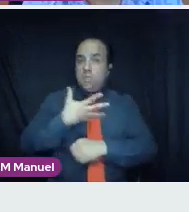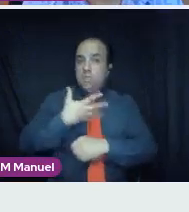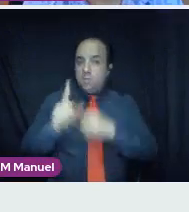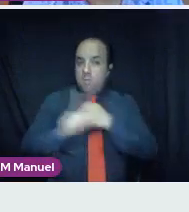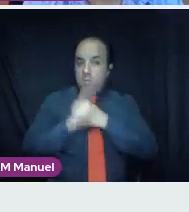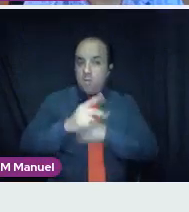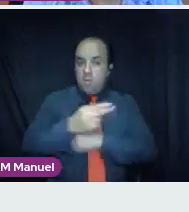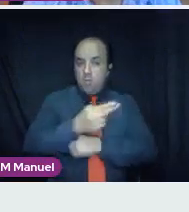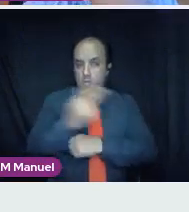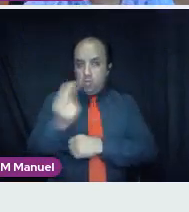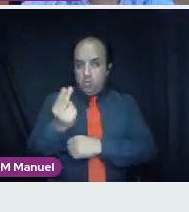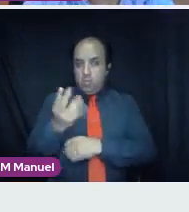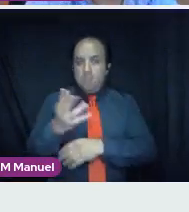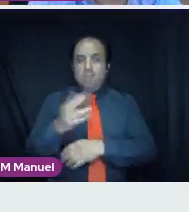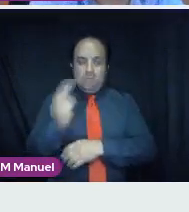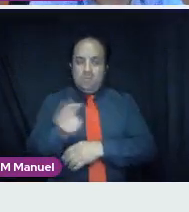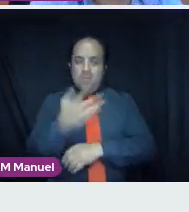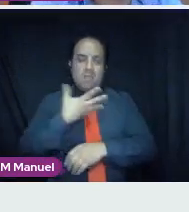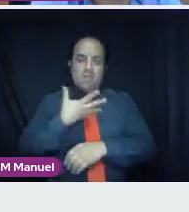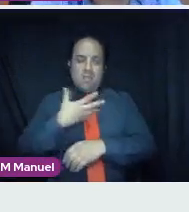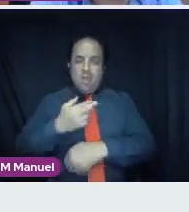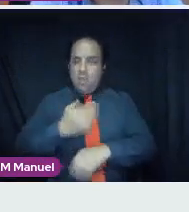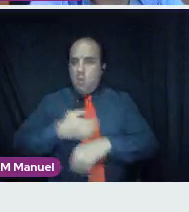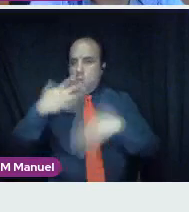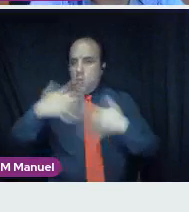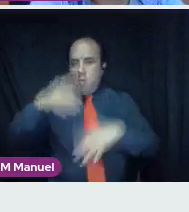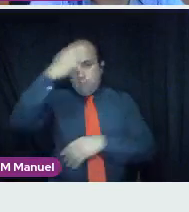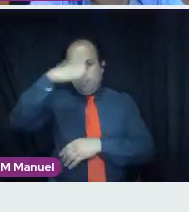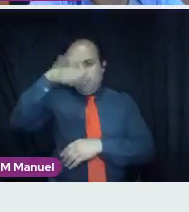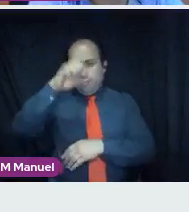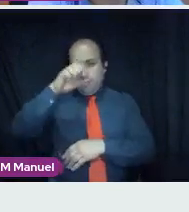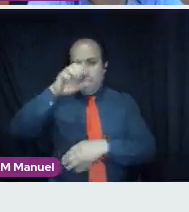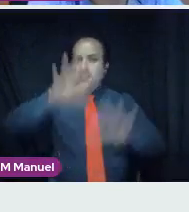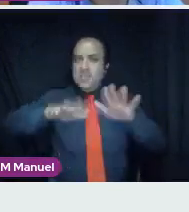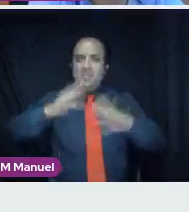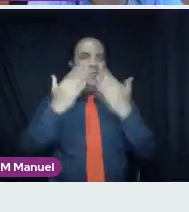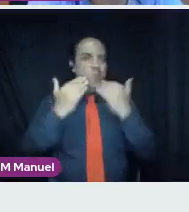tiene mayor experiencia en esto, a veces no sucede.